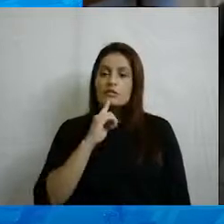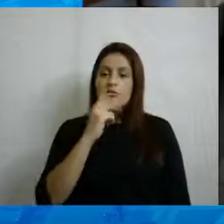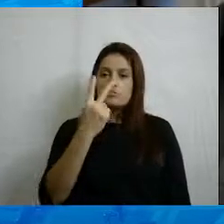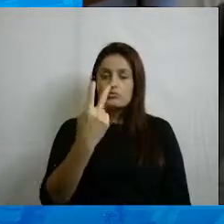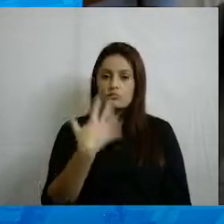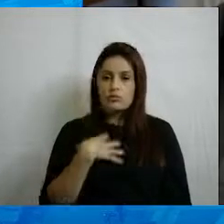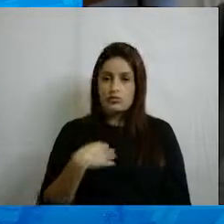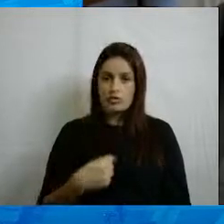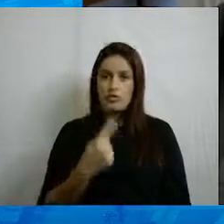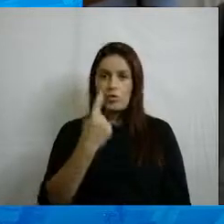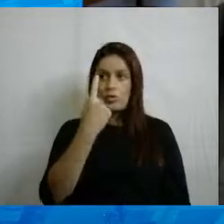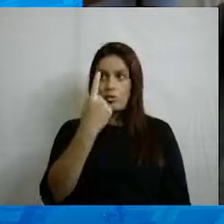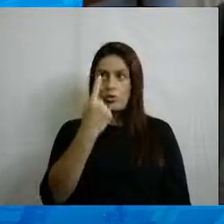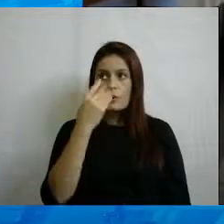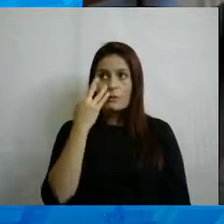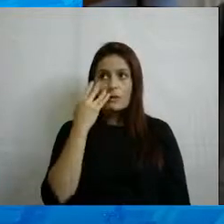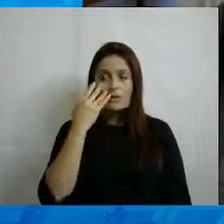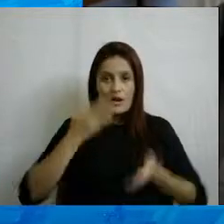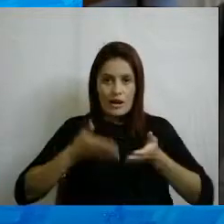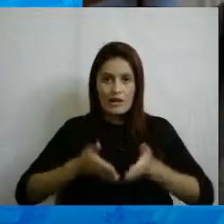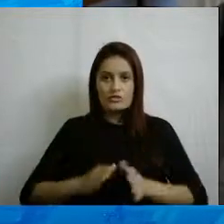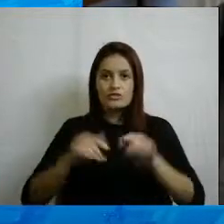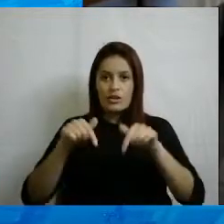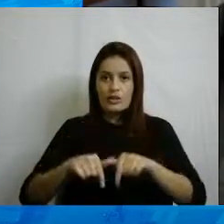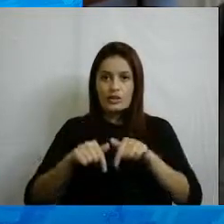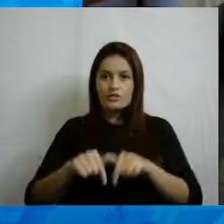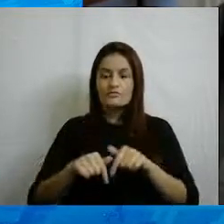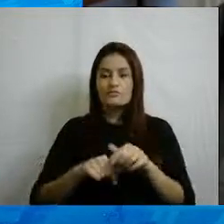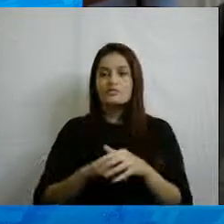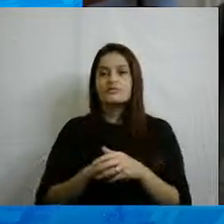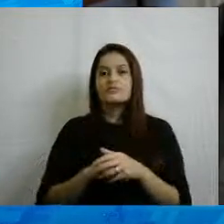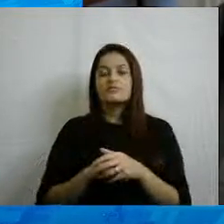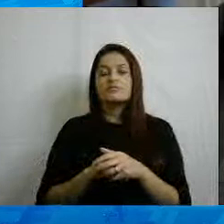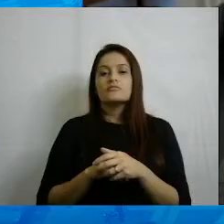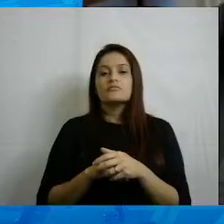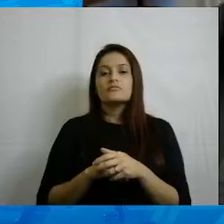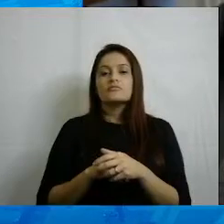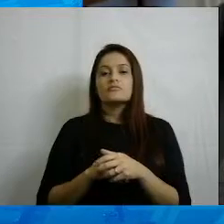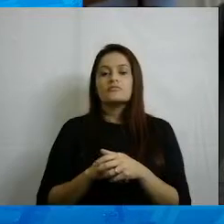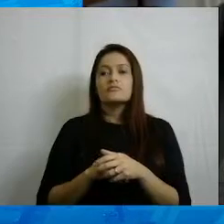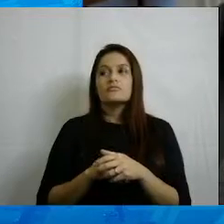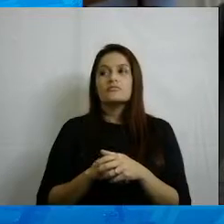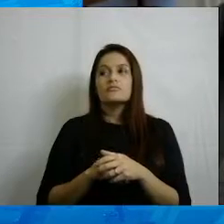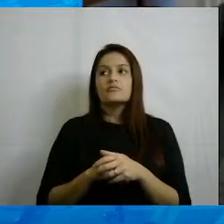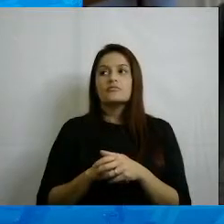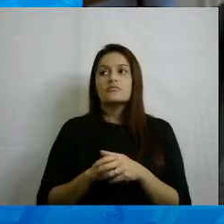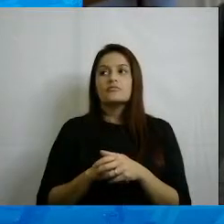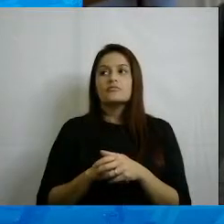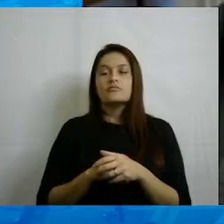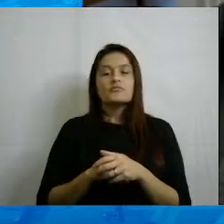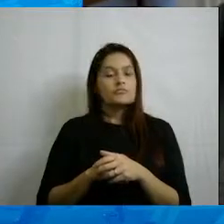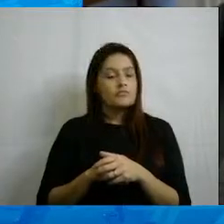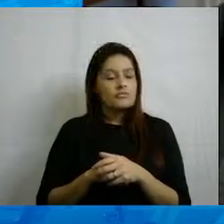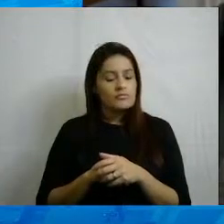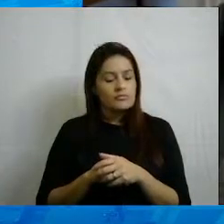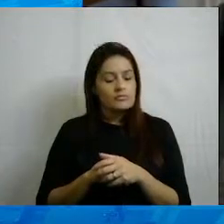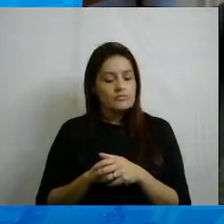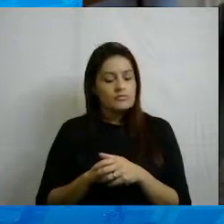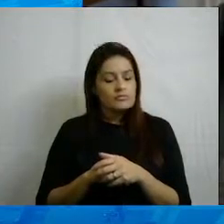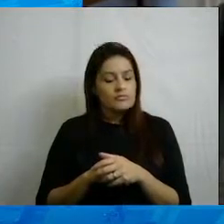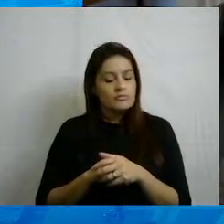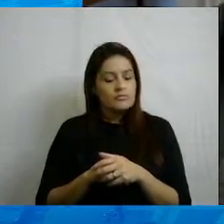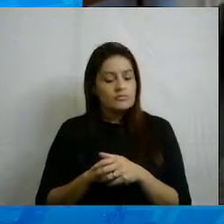2 hijas, una milipillana que nació aquí, que me costó mucho cuidarla, porque yo tuve un accidente aquí en Milipilla y me costó mucho ser